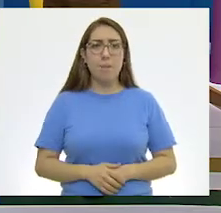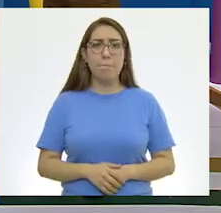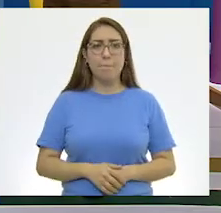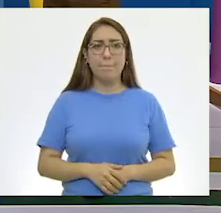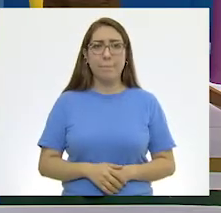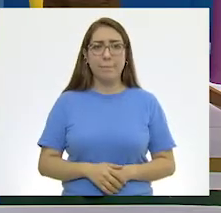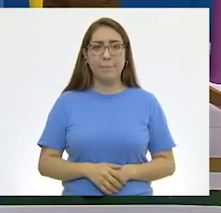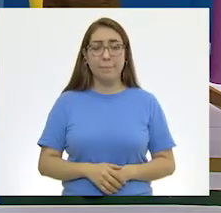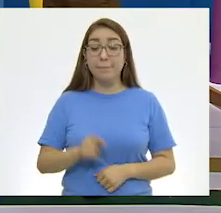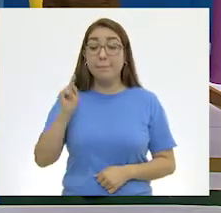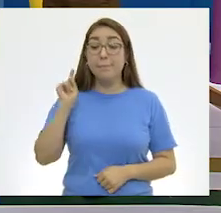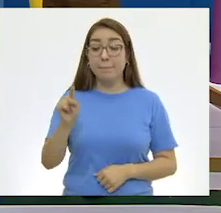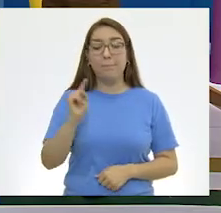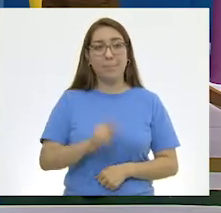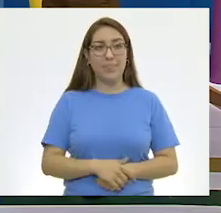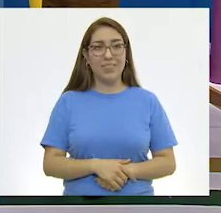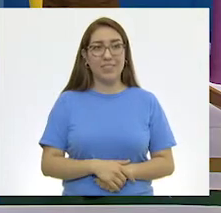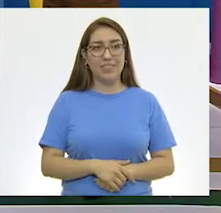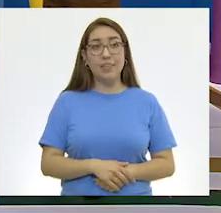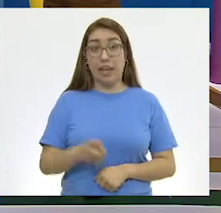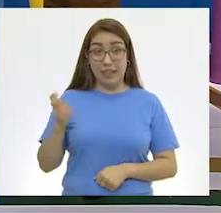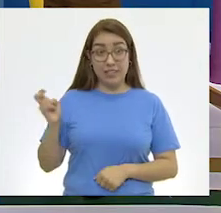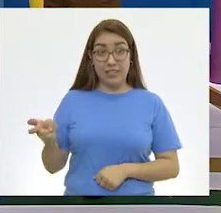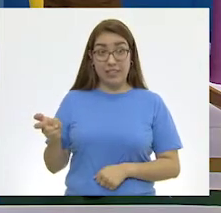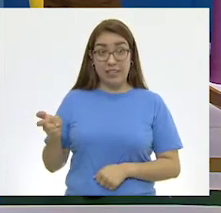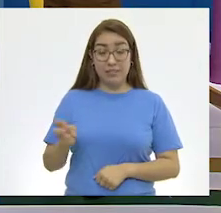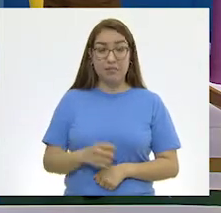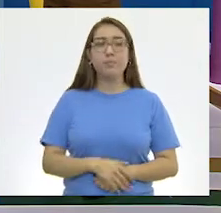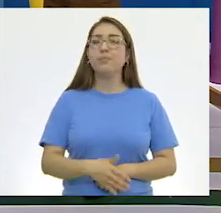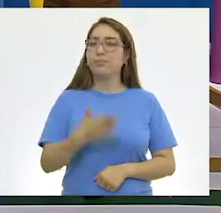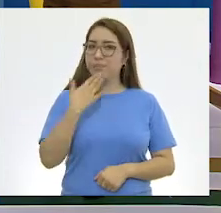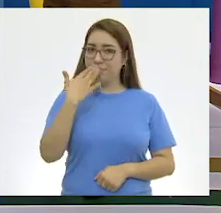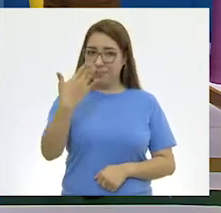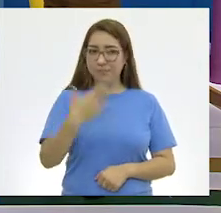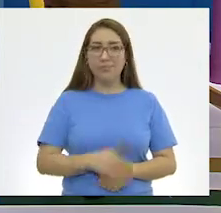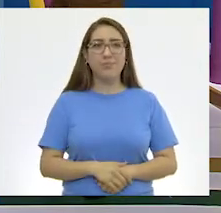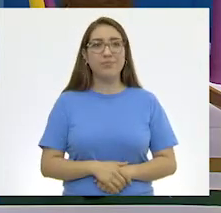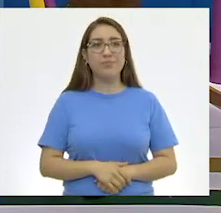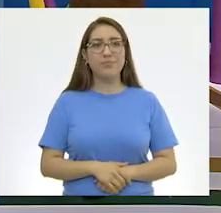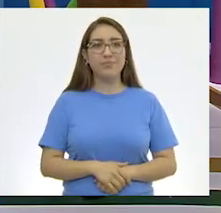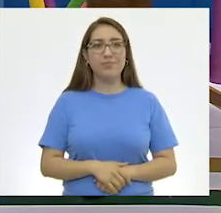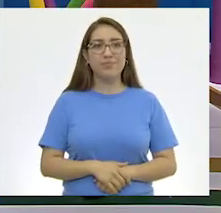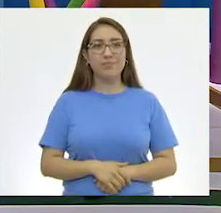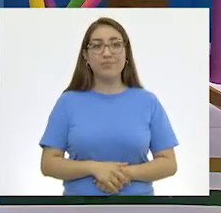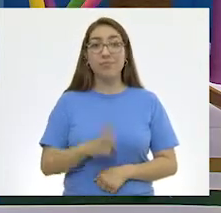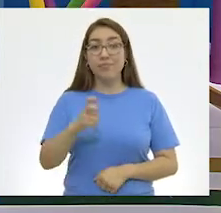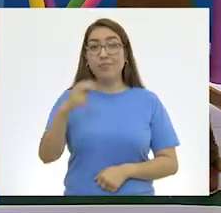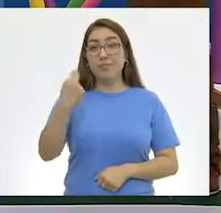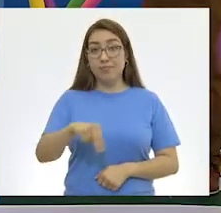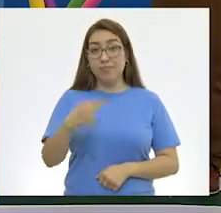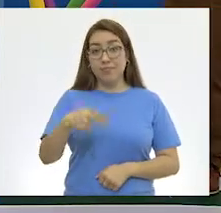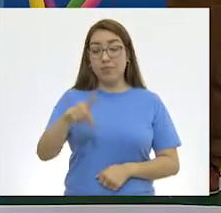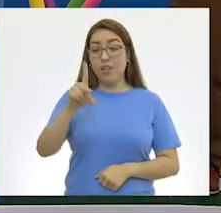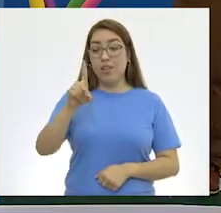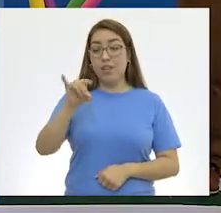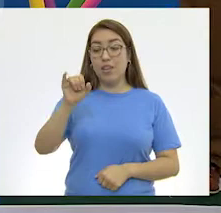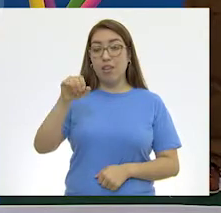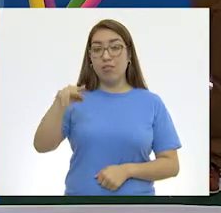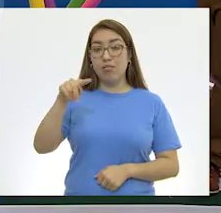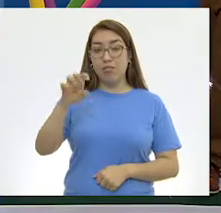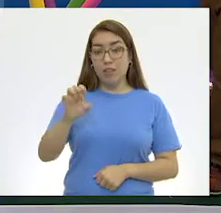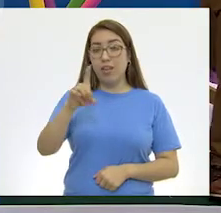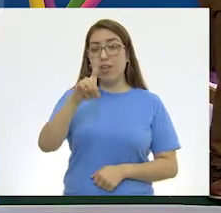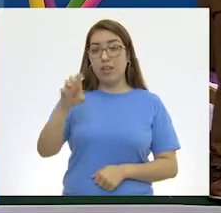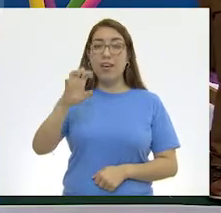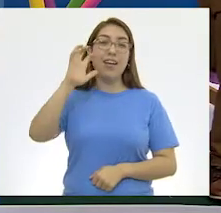me gustaría esa. ¿Esta, Raulito? Sí. Muy bien. Es un diente de león. Lo vamos a poner